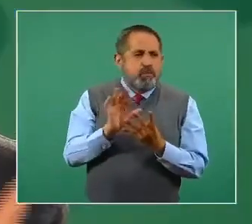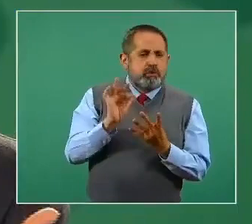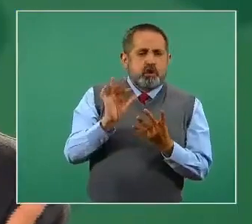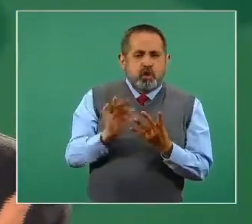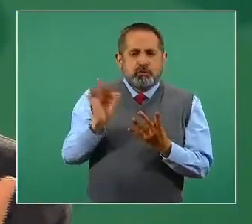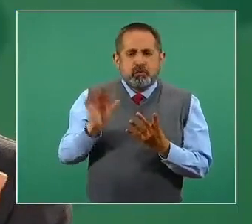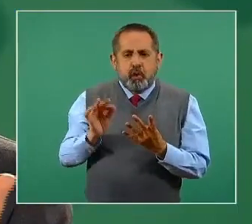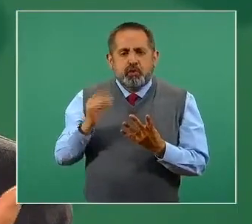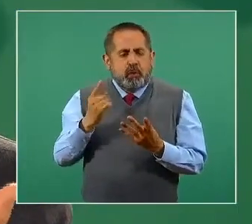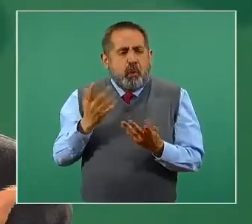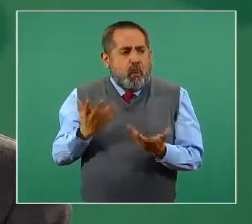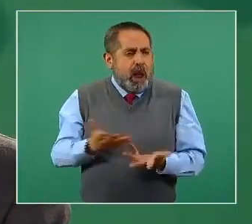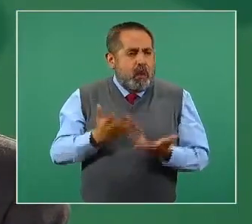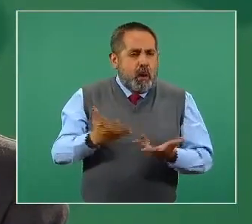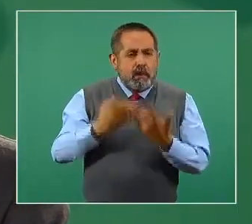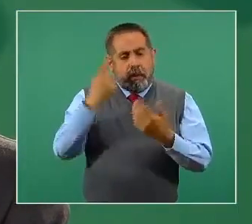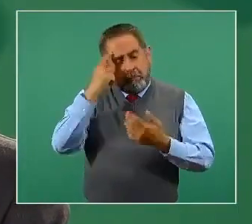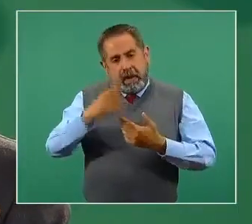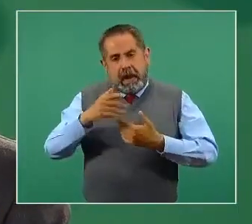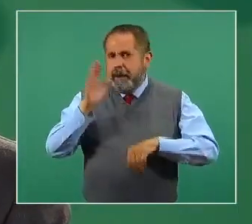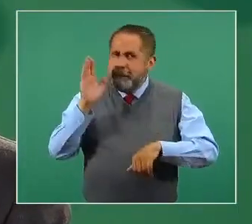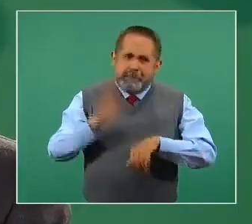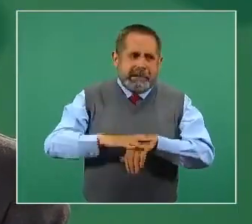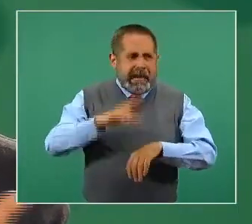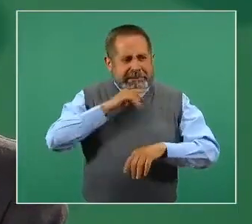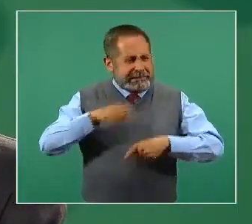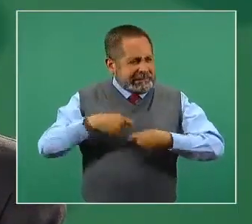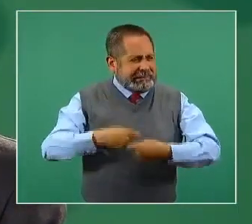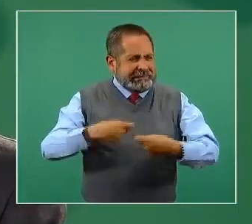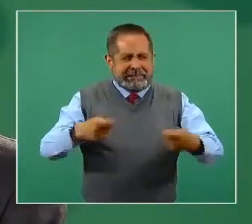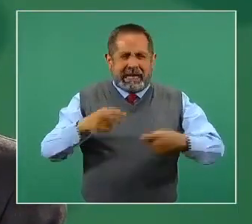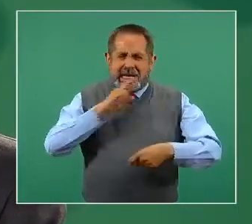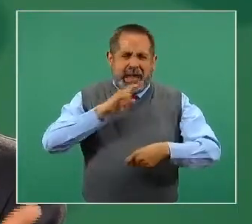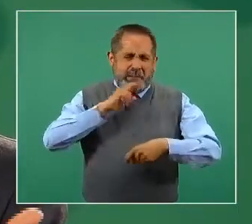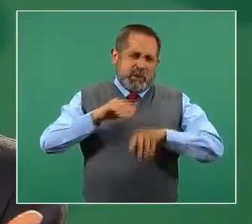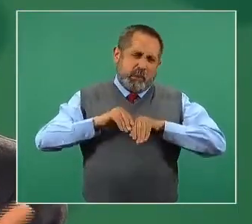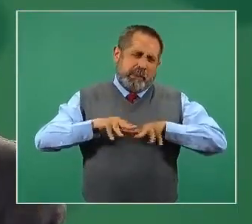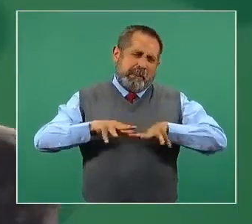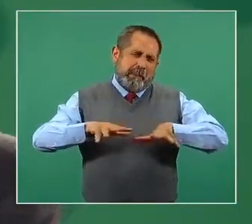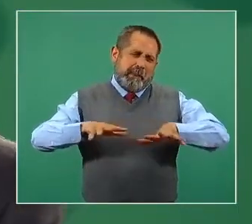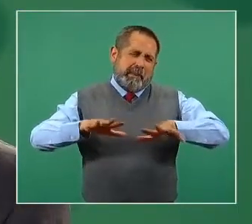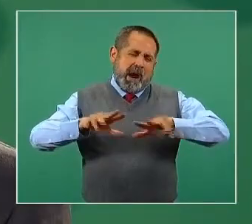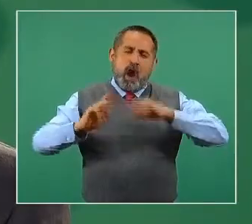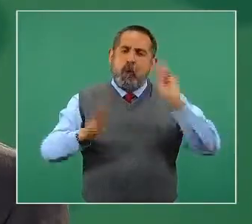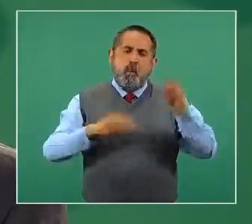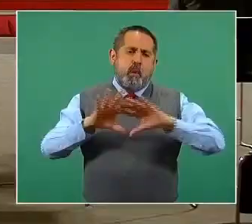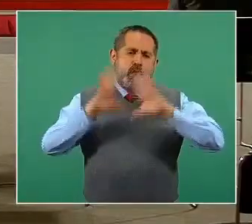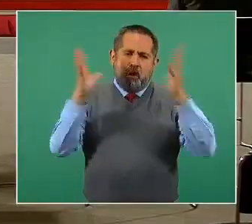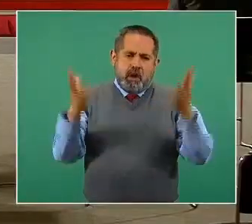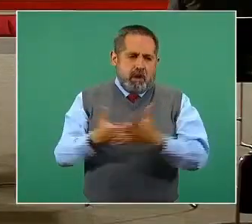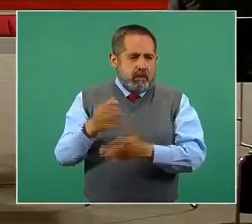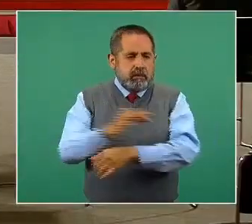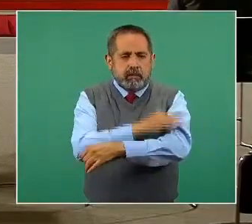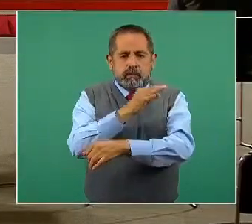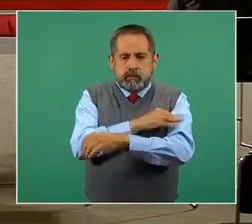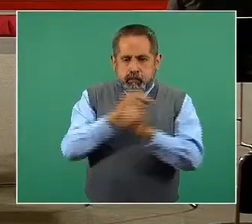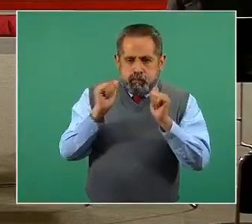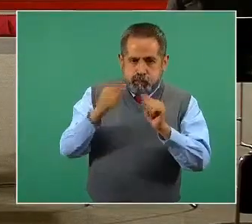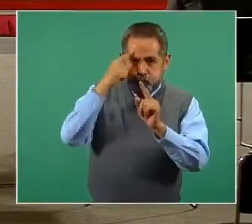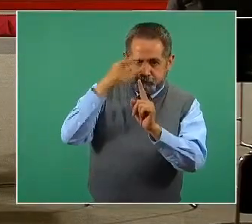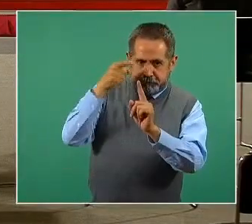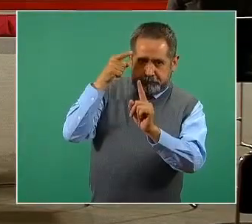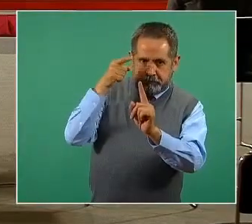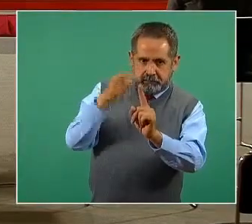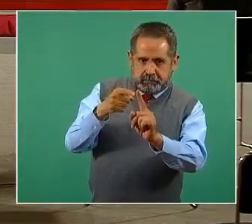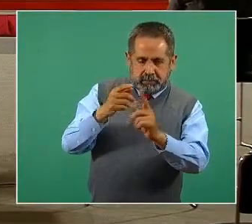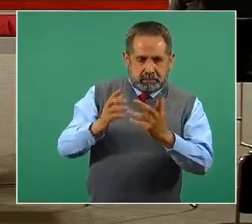que existan posibilidades de usar lo más pronto posible las vacunas y proteger a la población. Ese es el sentido.